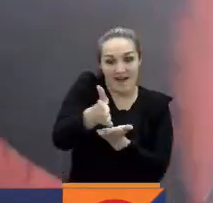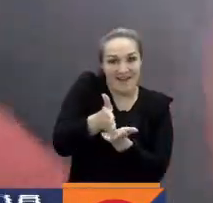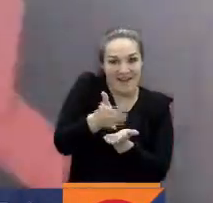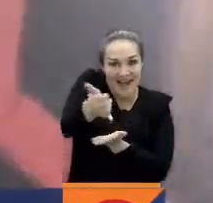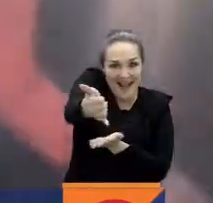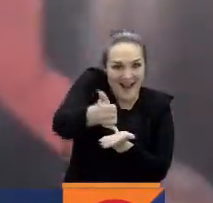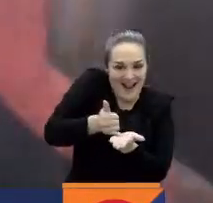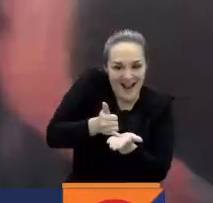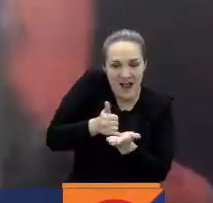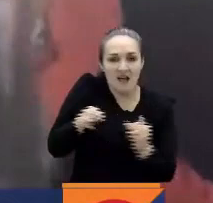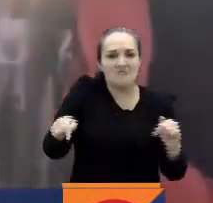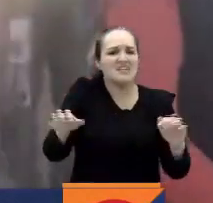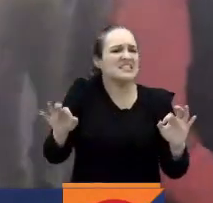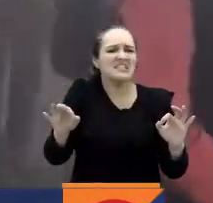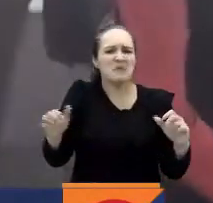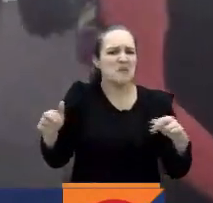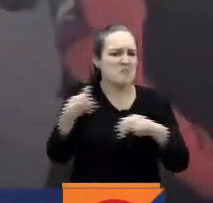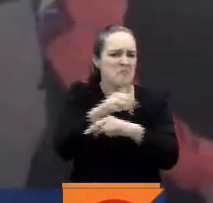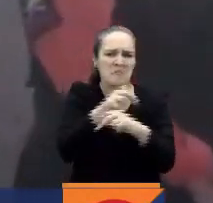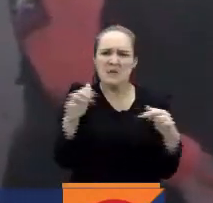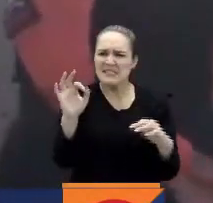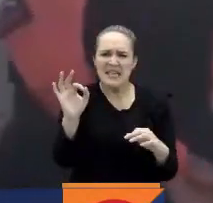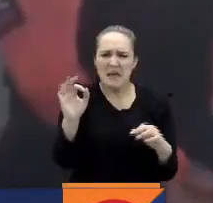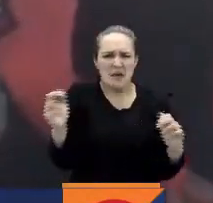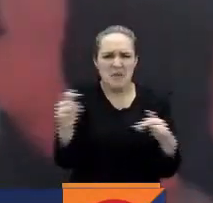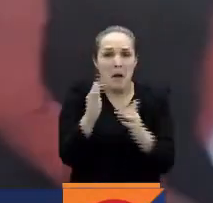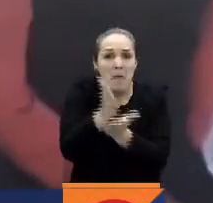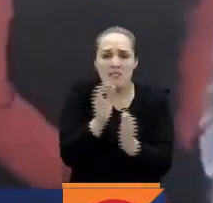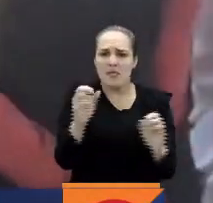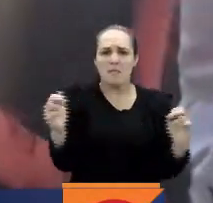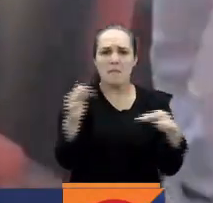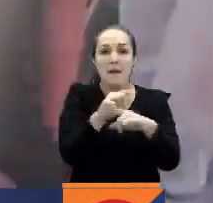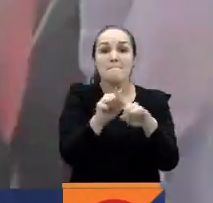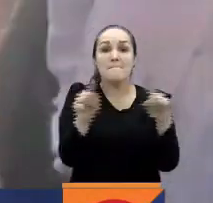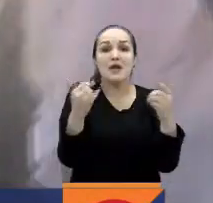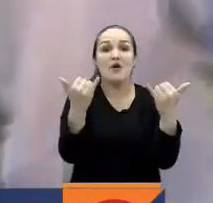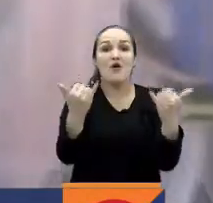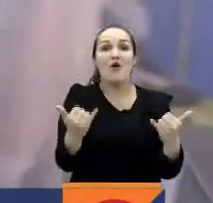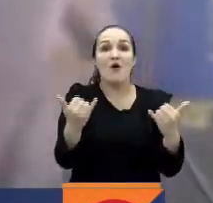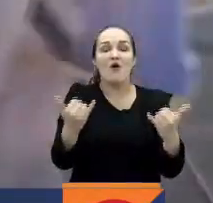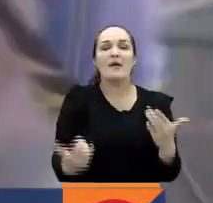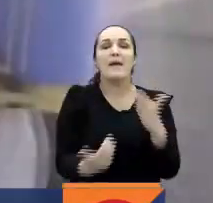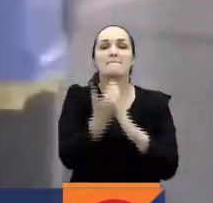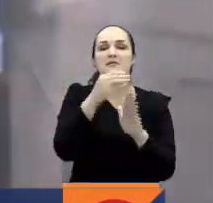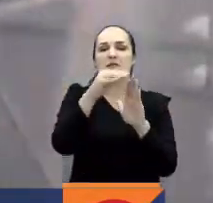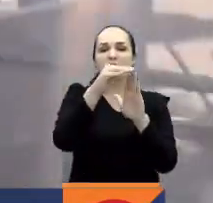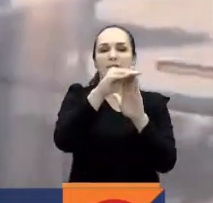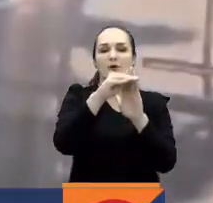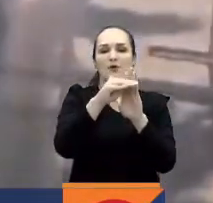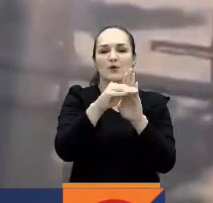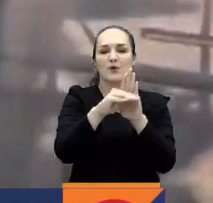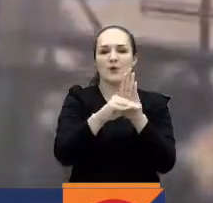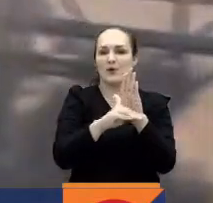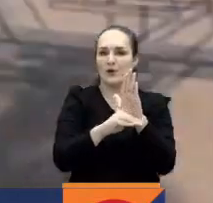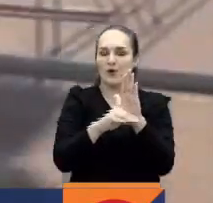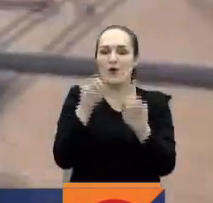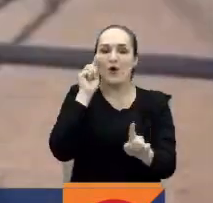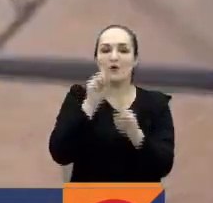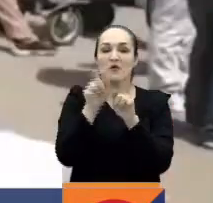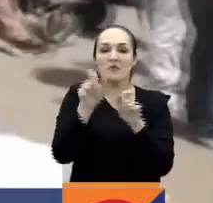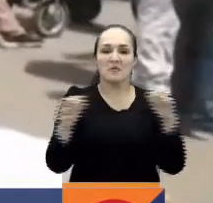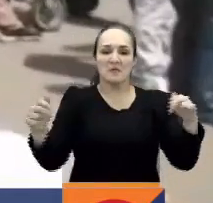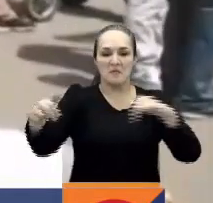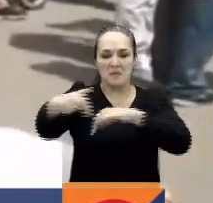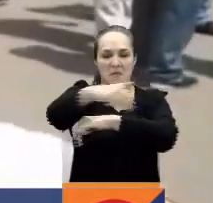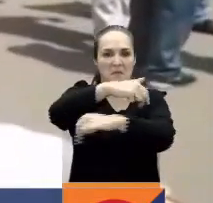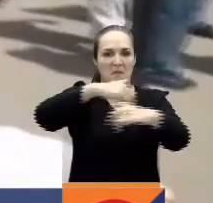siempre ha existido el paso peatonal. Sin embargo, a partir de hoy comienzan a regir nuevos protocolos para el tránsito de los conciudadanos